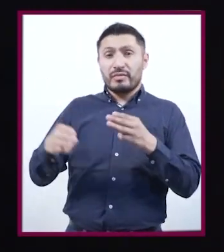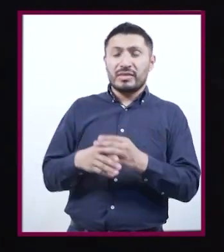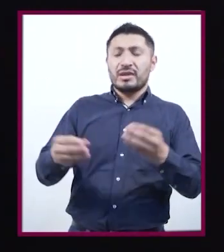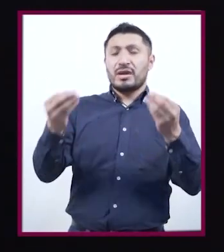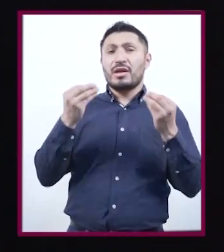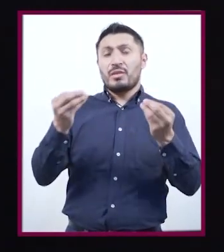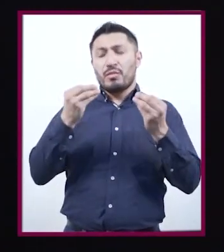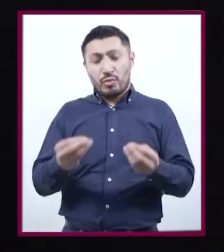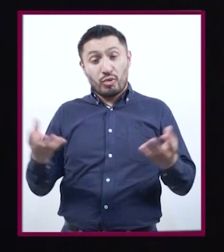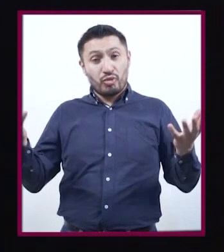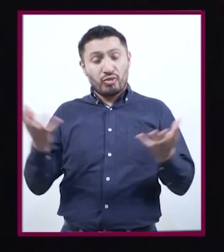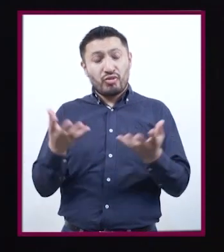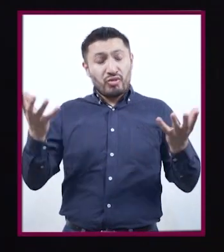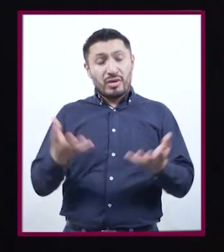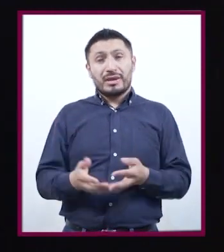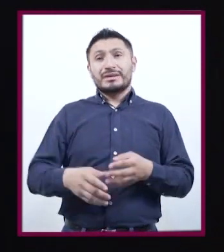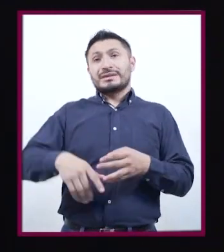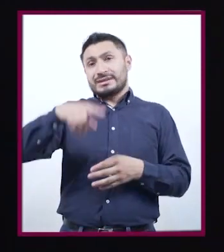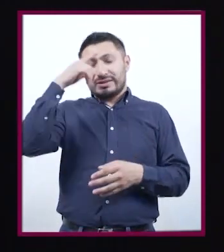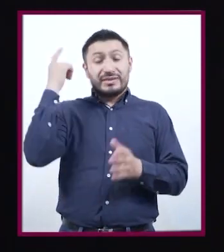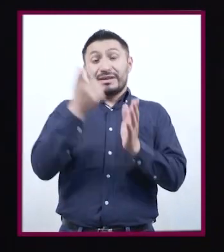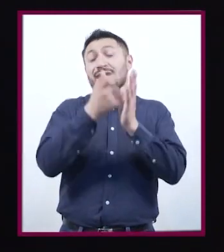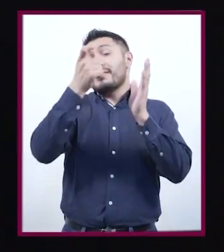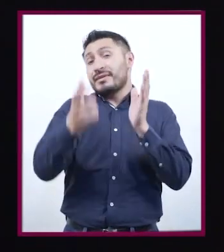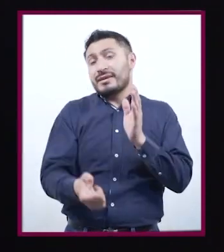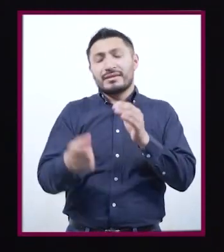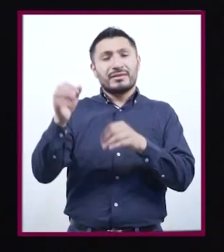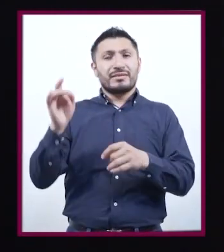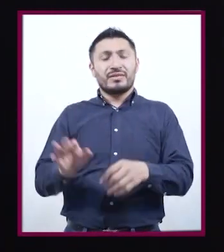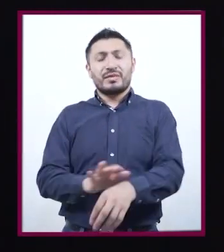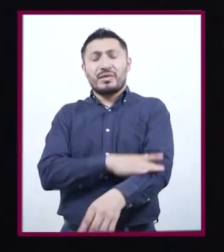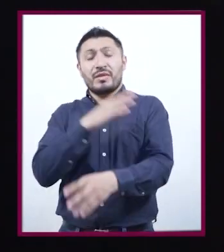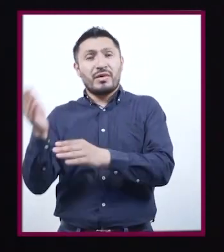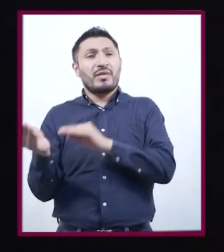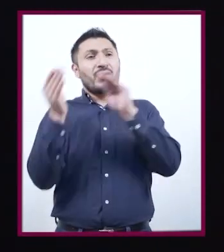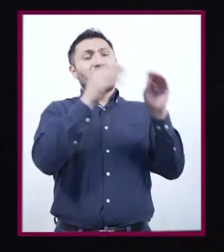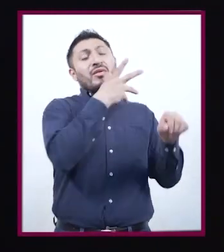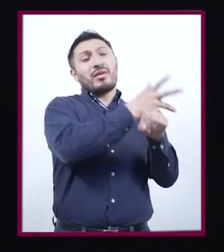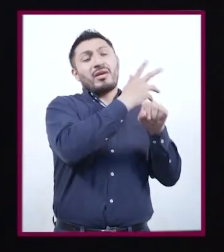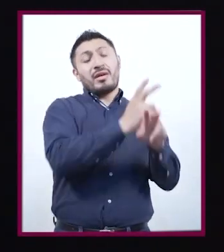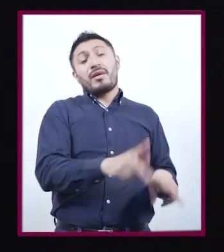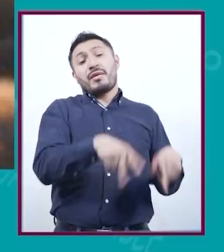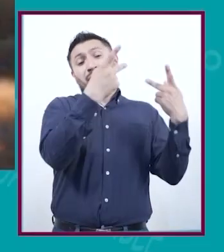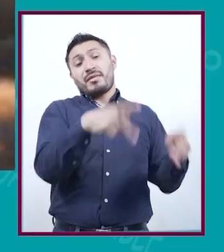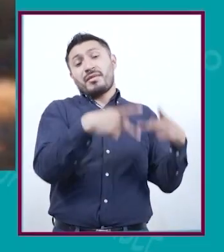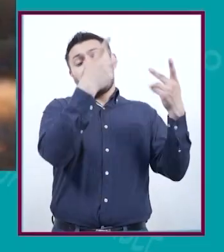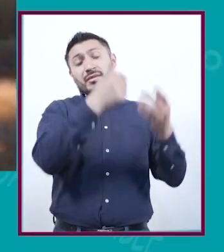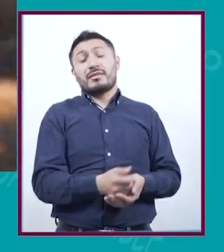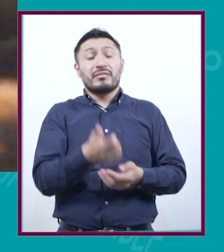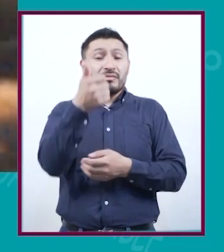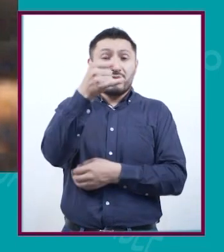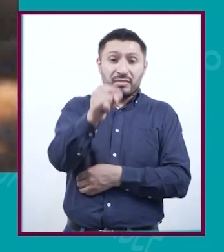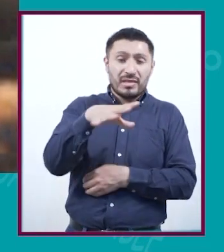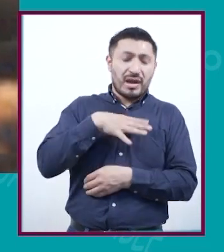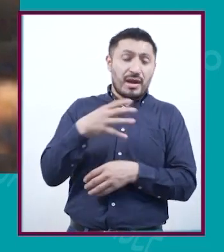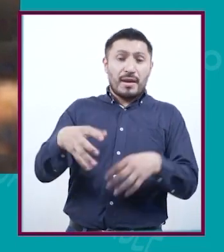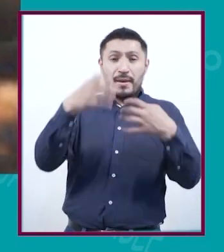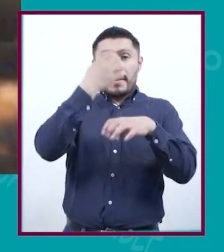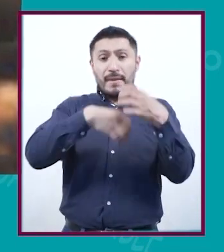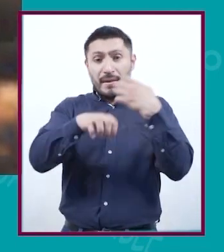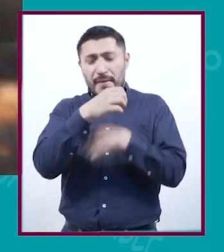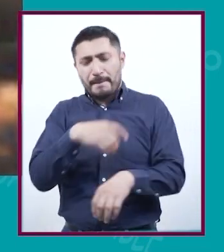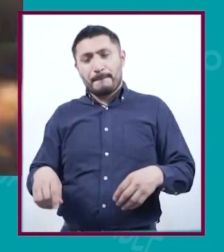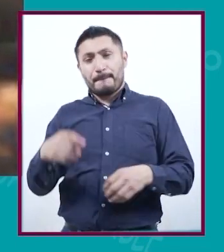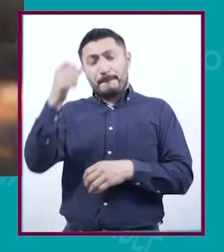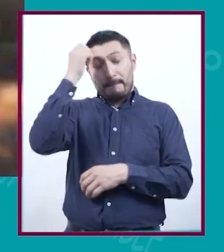podía fabricar por la mitad de precio. Emocionados, se lo llevaron de vuelta a Estados Unidos para comercializarlo. Así fue como esta